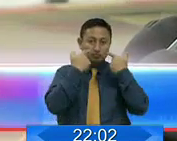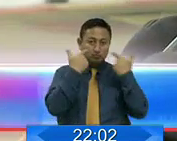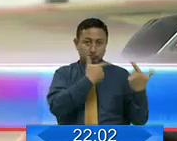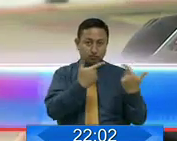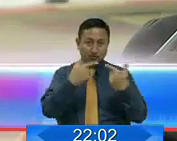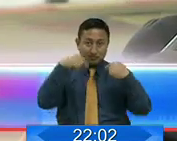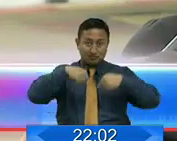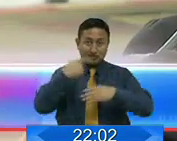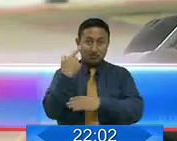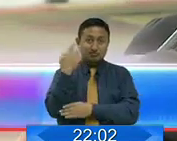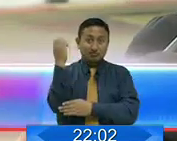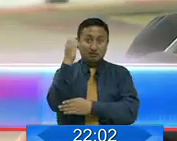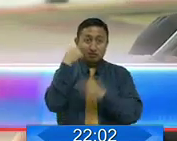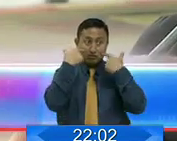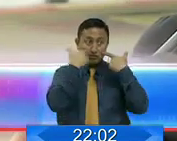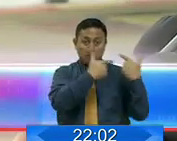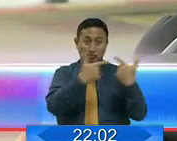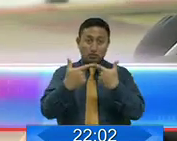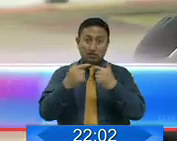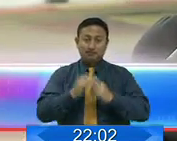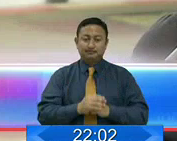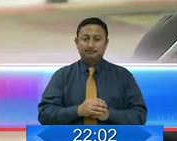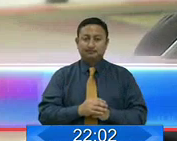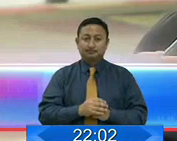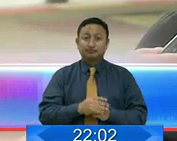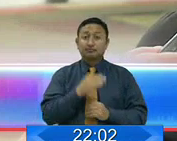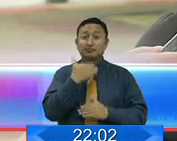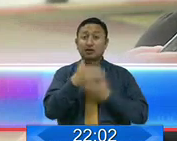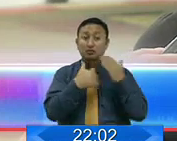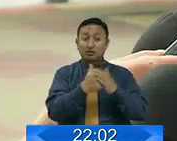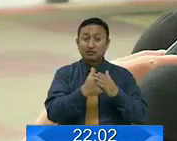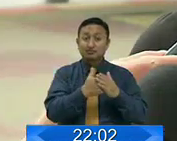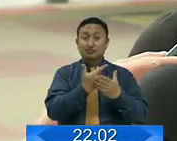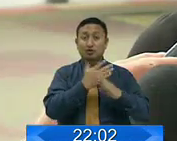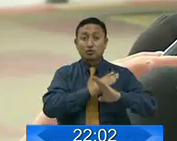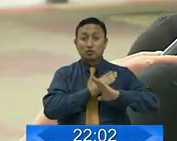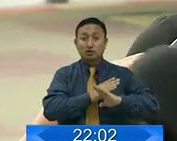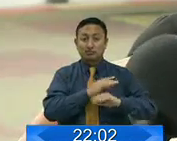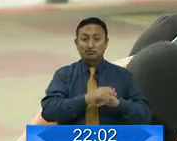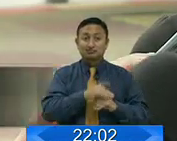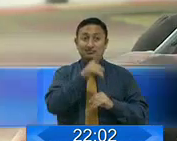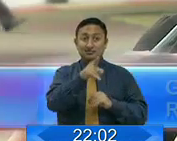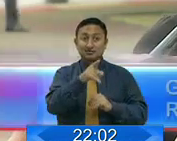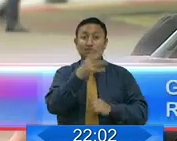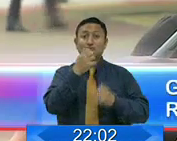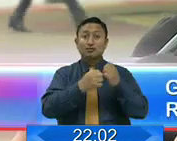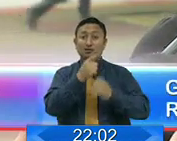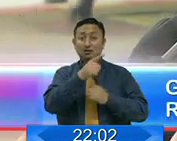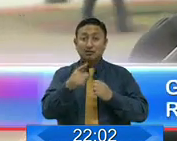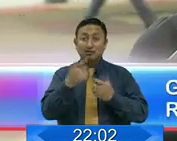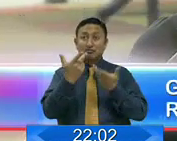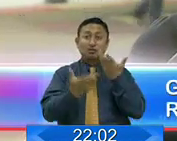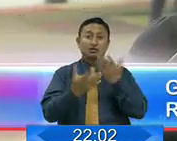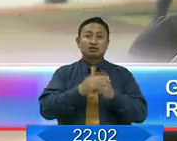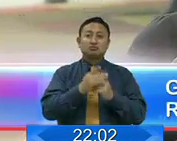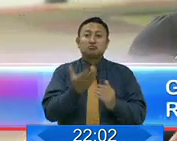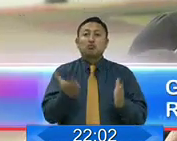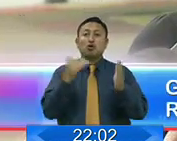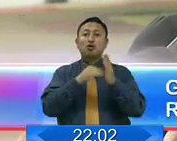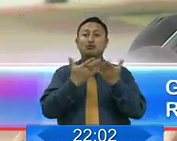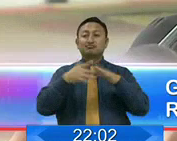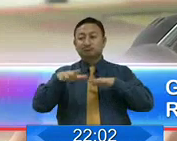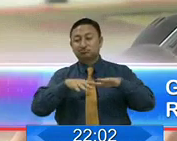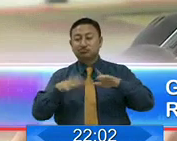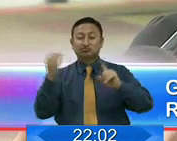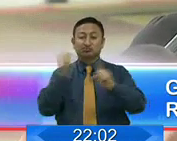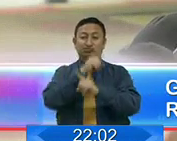las alertas que sean necesarias para evitar al máximo que los efectos de este anuncio o los efectos de nuevas acciones violentas